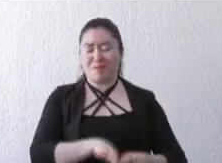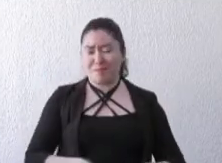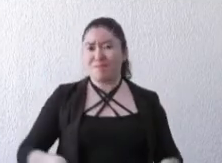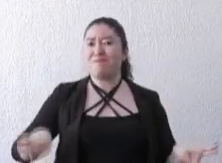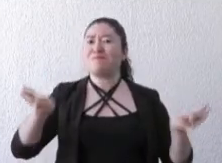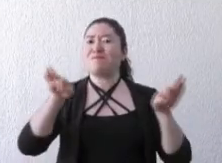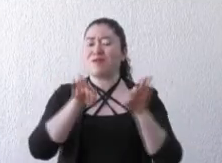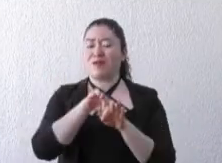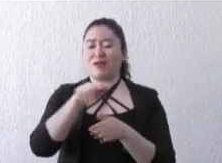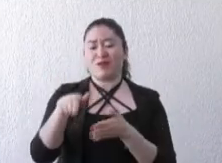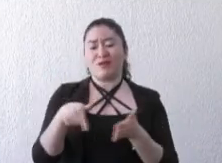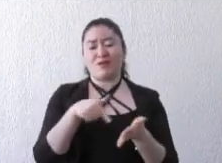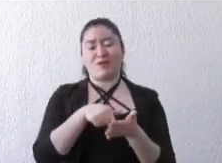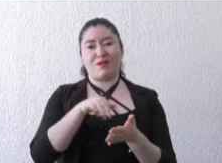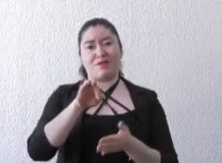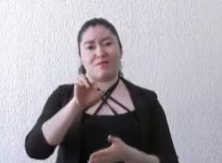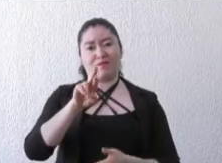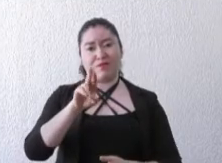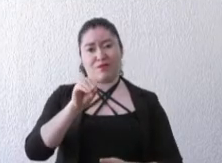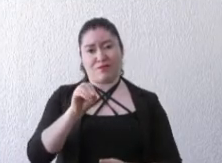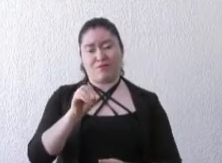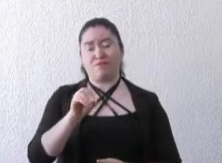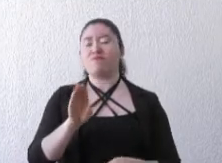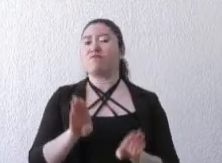que no solamente son espacios para que